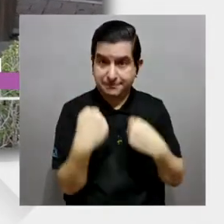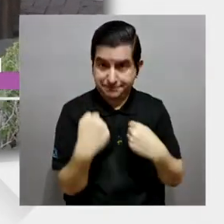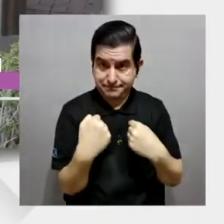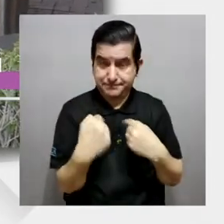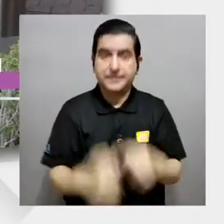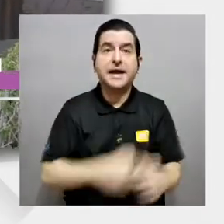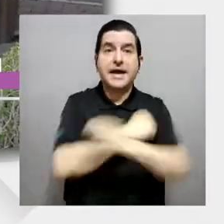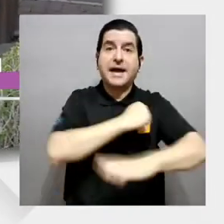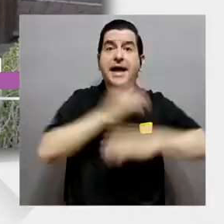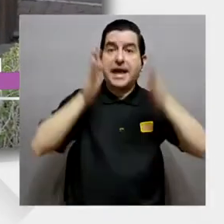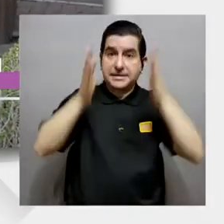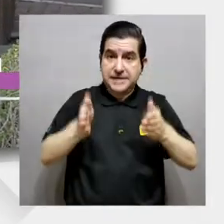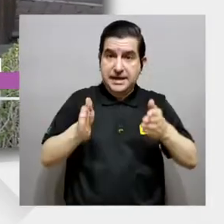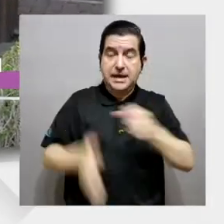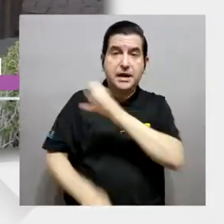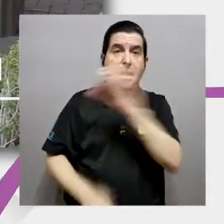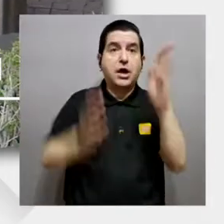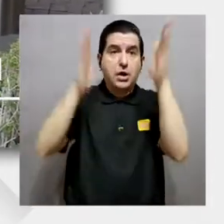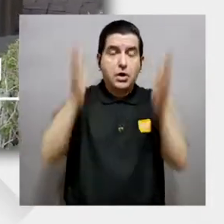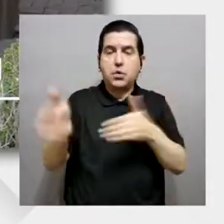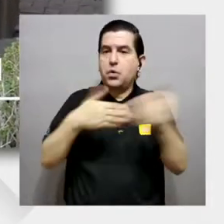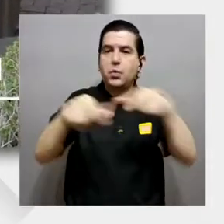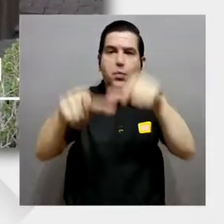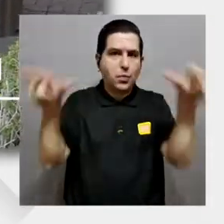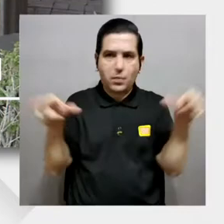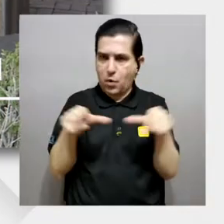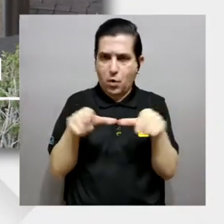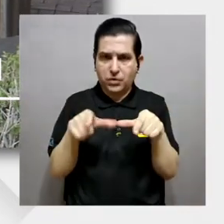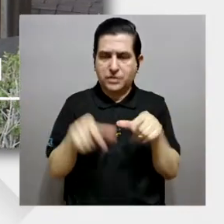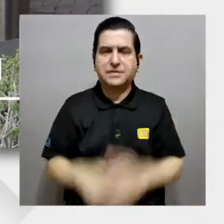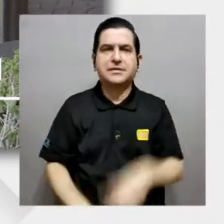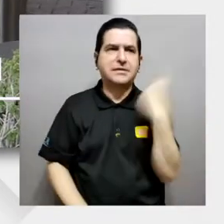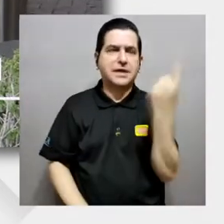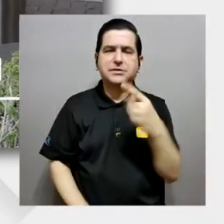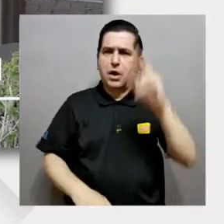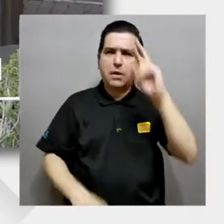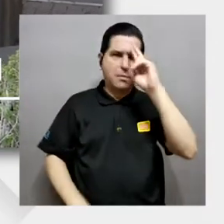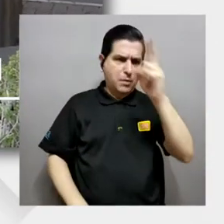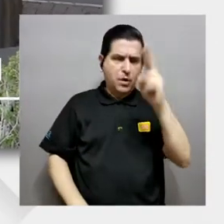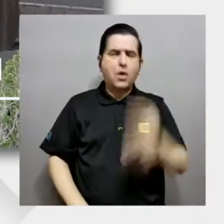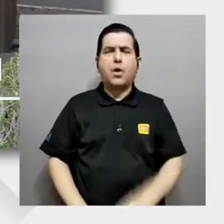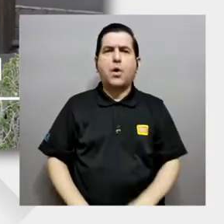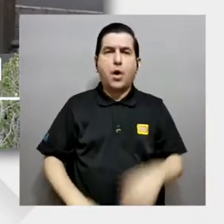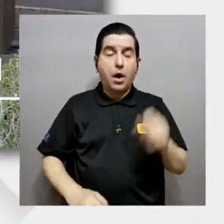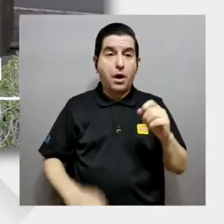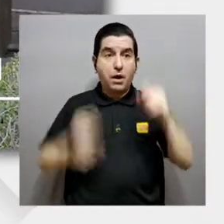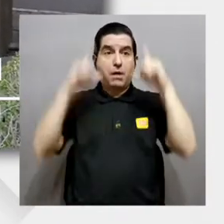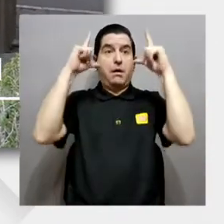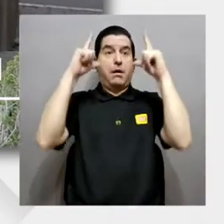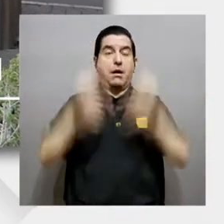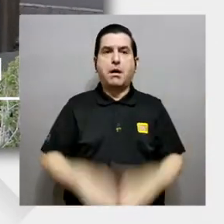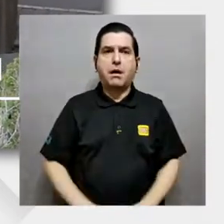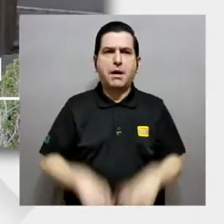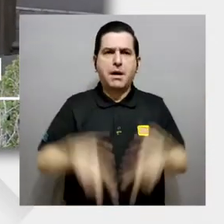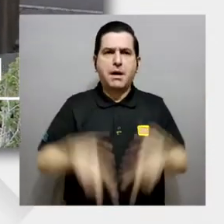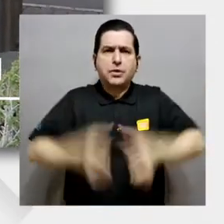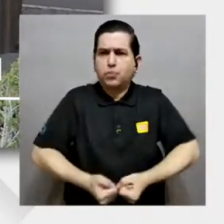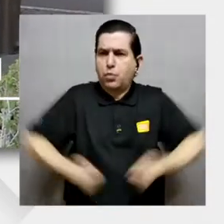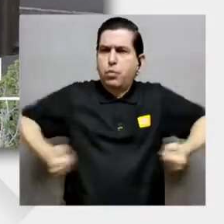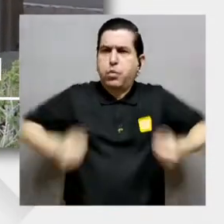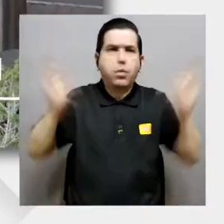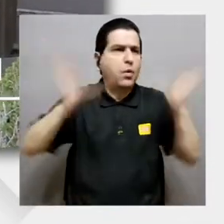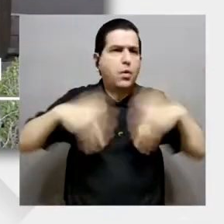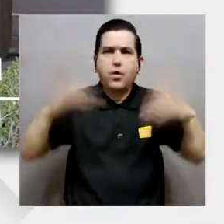aquí extranjeros, costarricenses o de cualquier lado, siempre nos admiramos mucho de ver que casi no hay